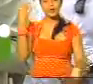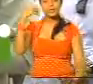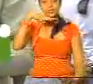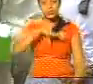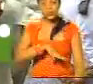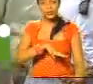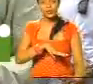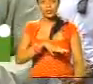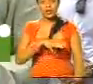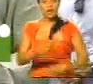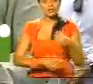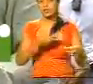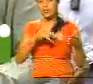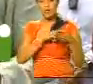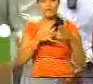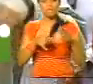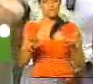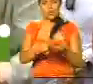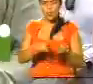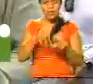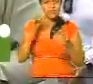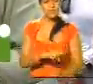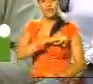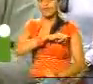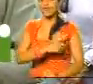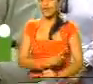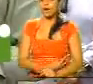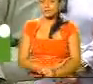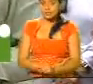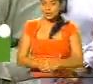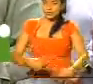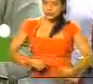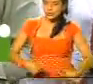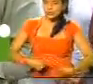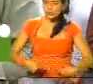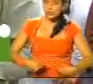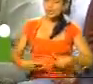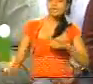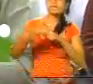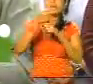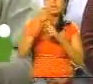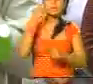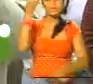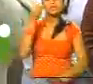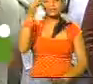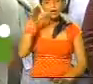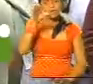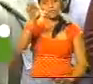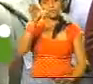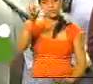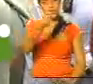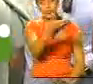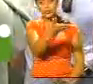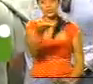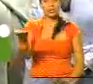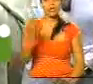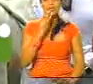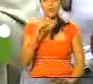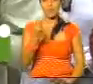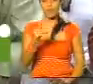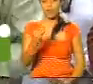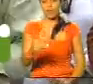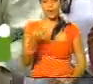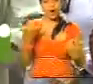histórico una fuerza para conquistar el presente y proyectarnos hacia el futuro. Ustedes, los muchachos y